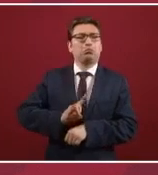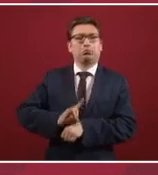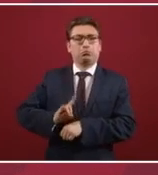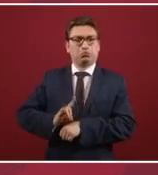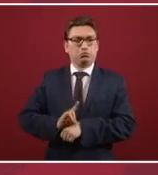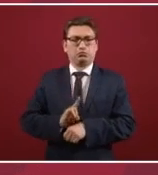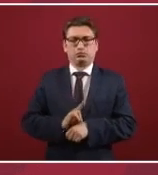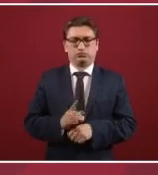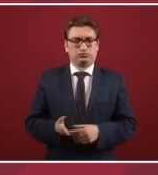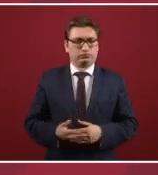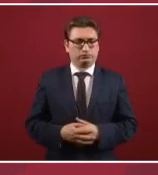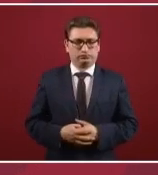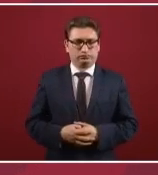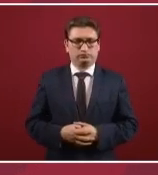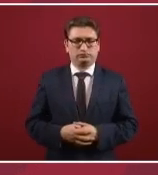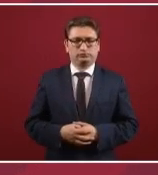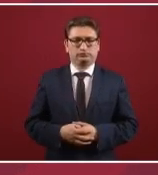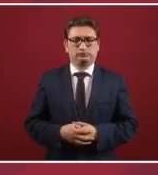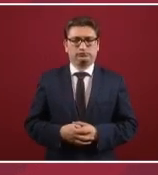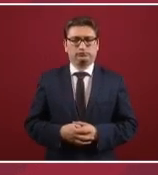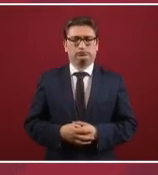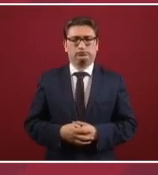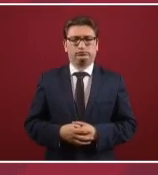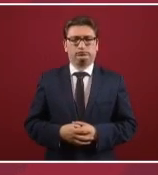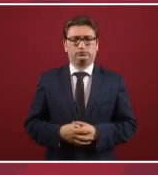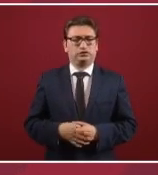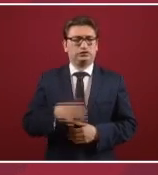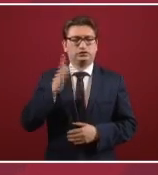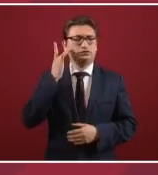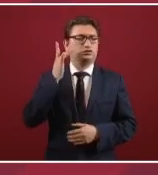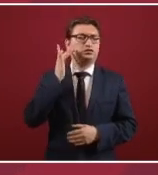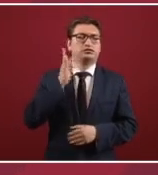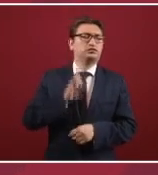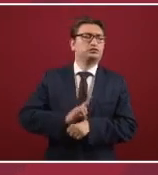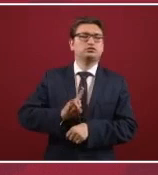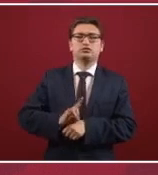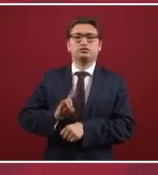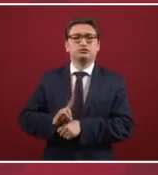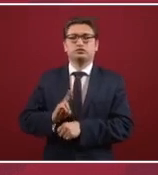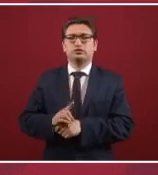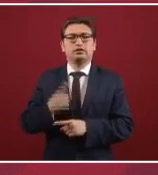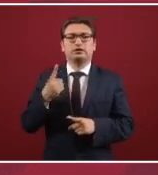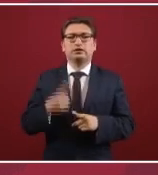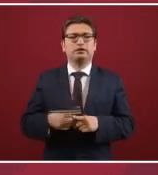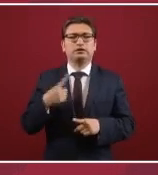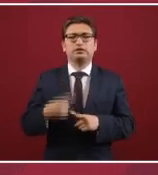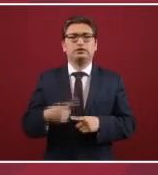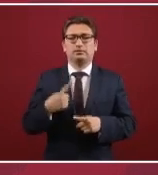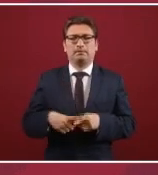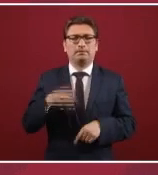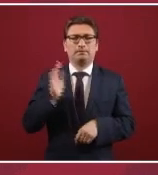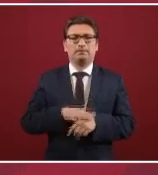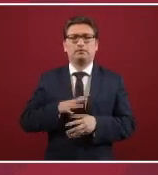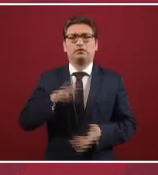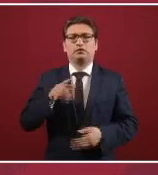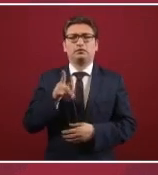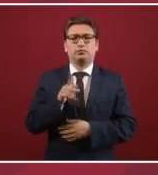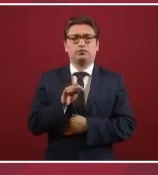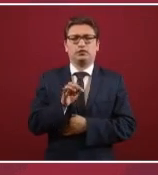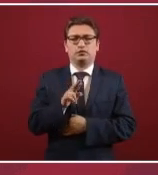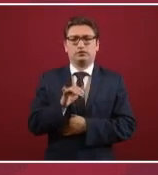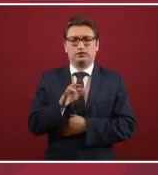el padre de la simulación política sin duda fue porfirio